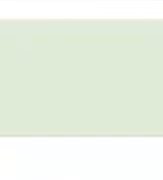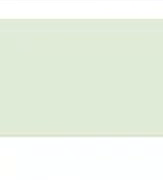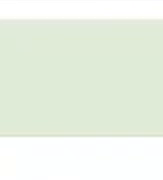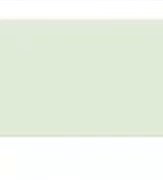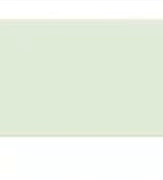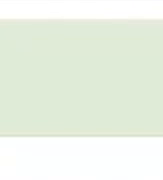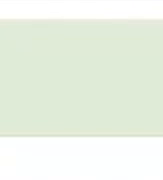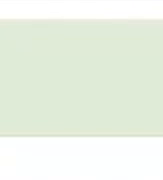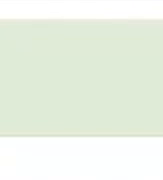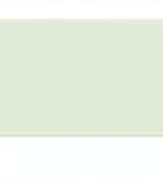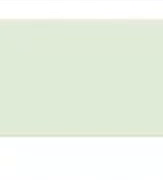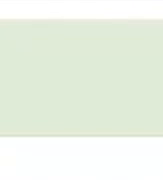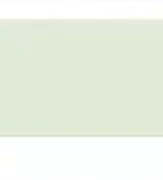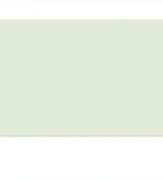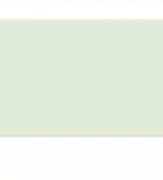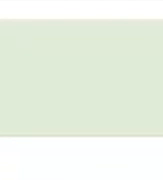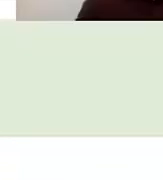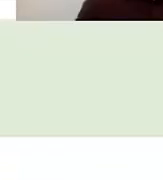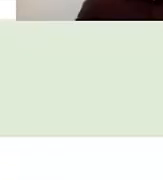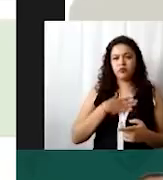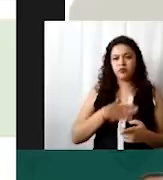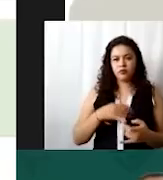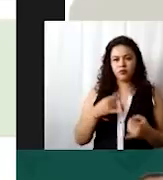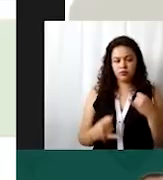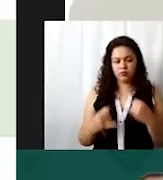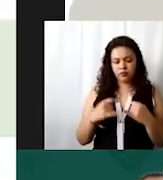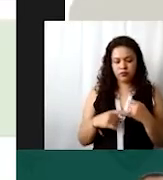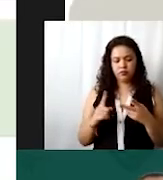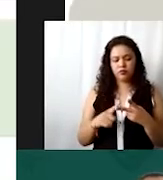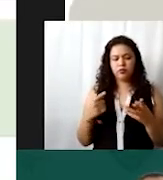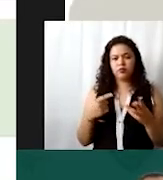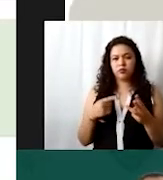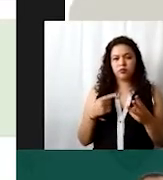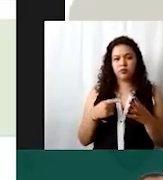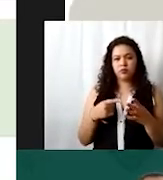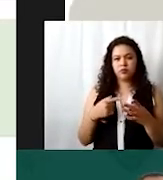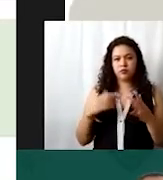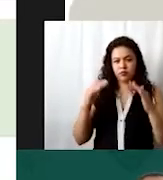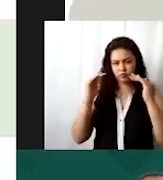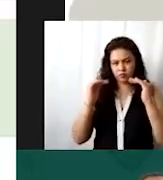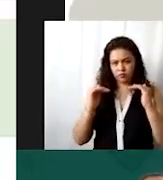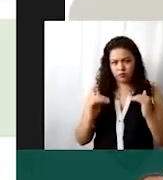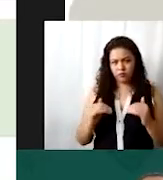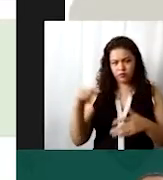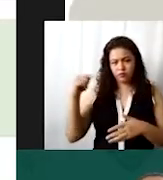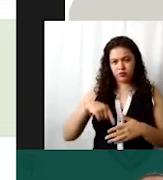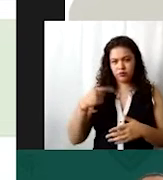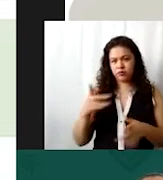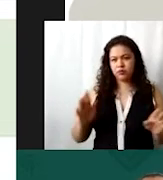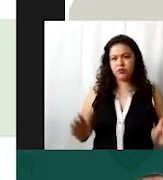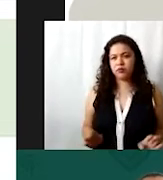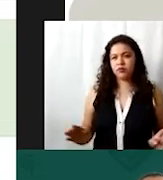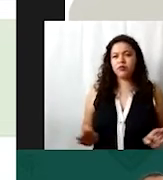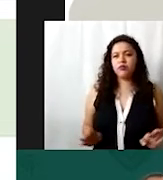tengo el domicilio la justificación el objetivo me voy a ir más abajo en la parte de las características de la